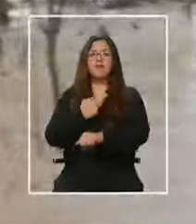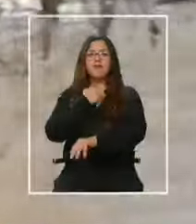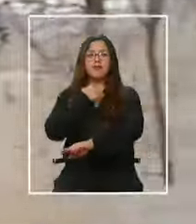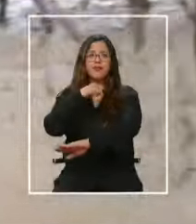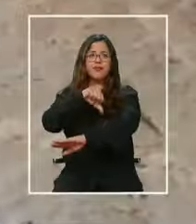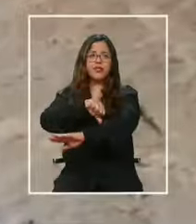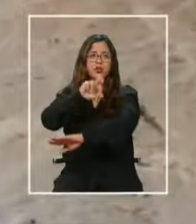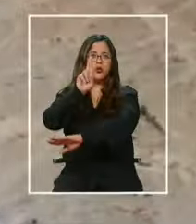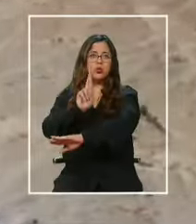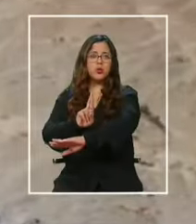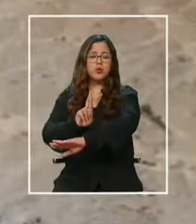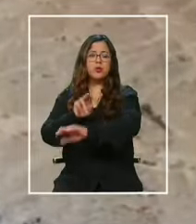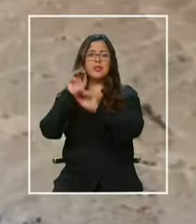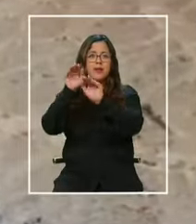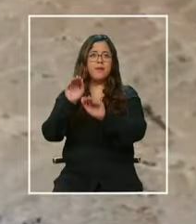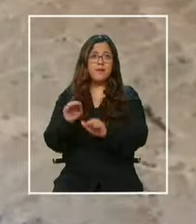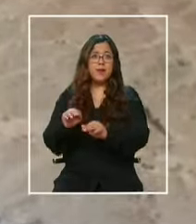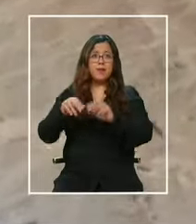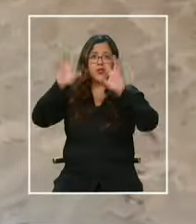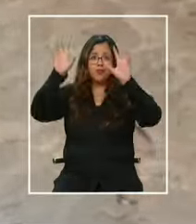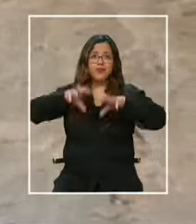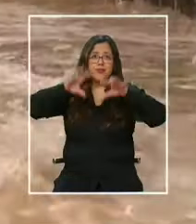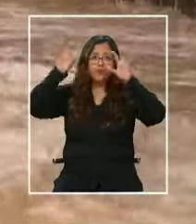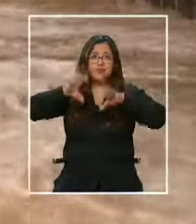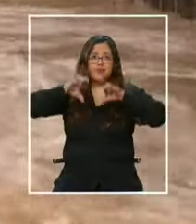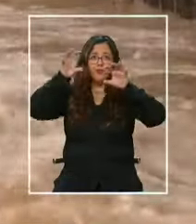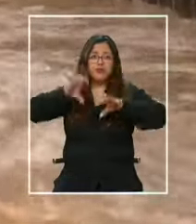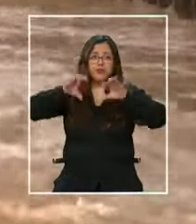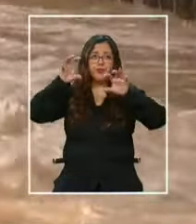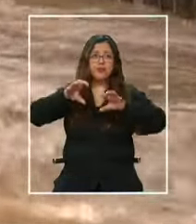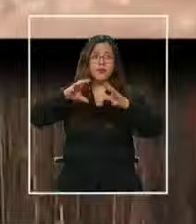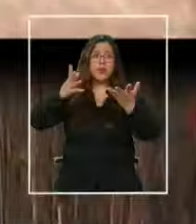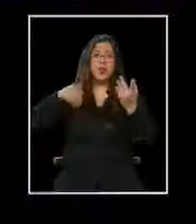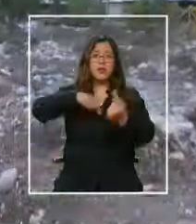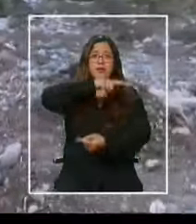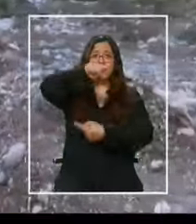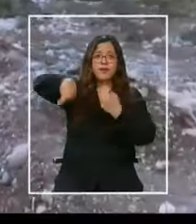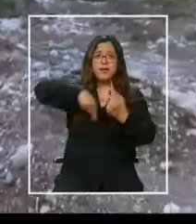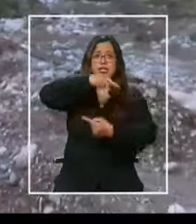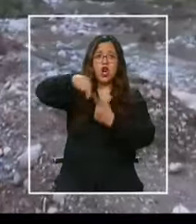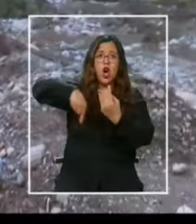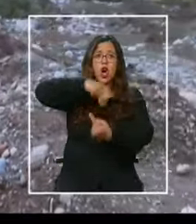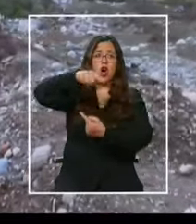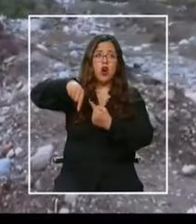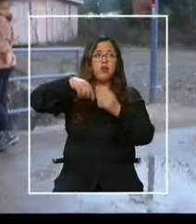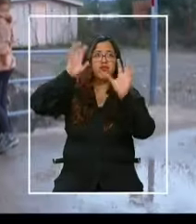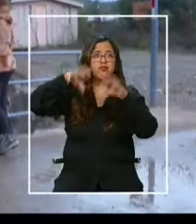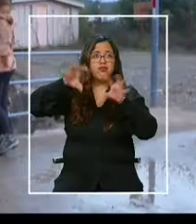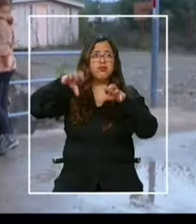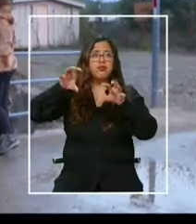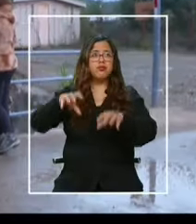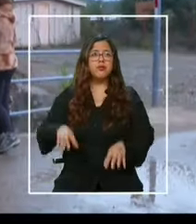país, mismo lugar donde se espera la llegada del ciclón extratropical.